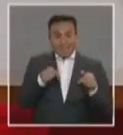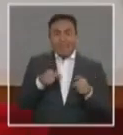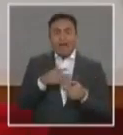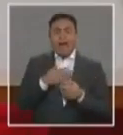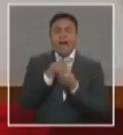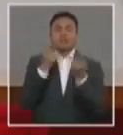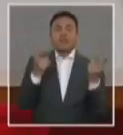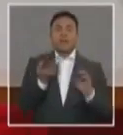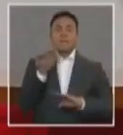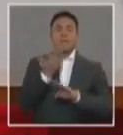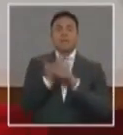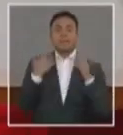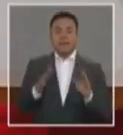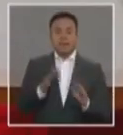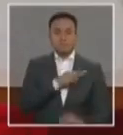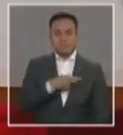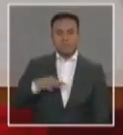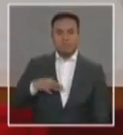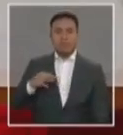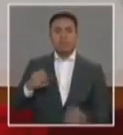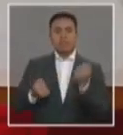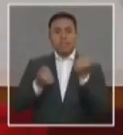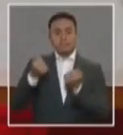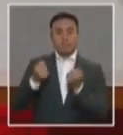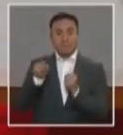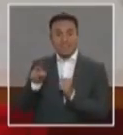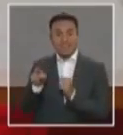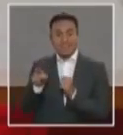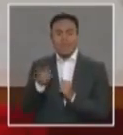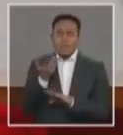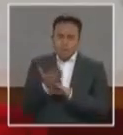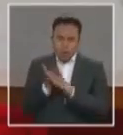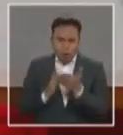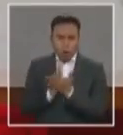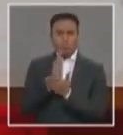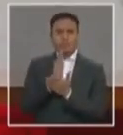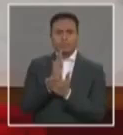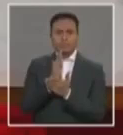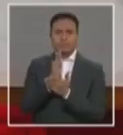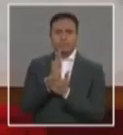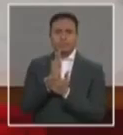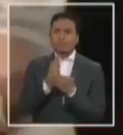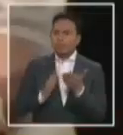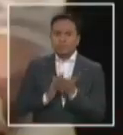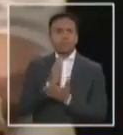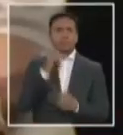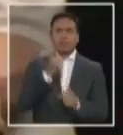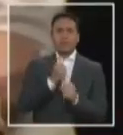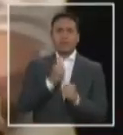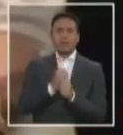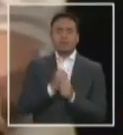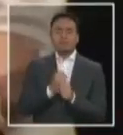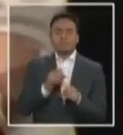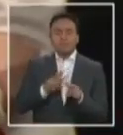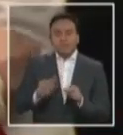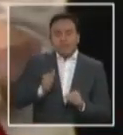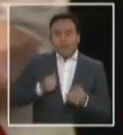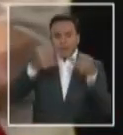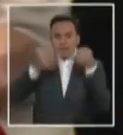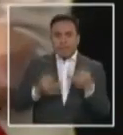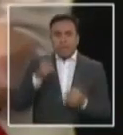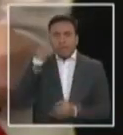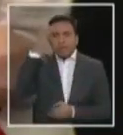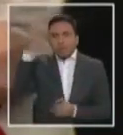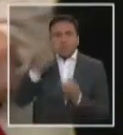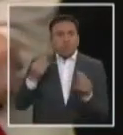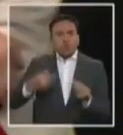presidente tiene que liderar tiene que liderar transformaciones complejas que nos pasan en la región del biovo como materia de infraestructura